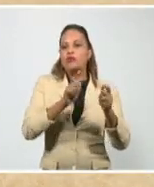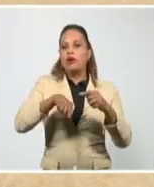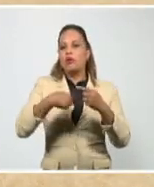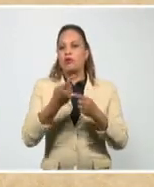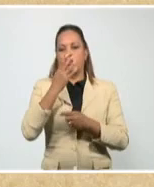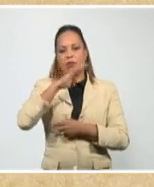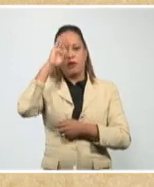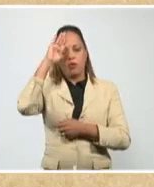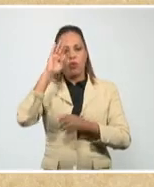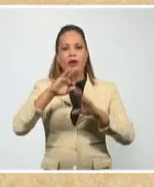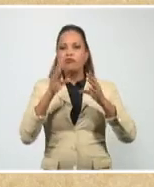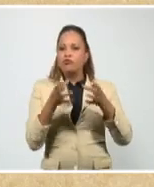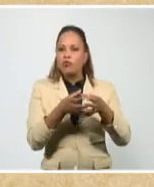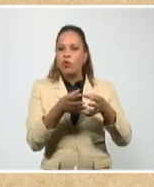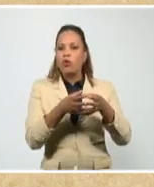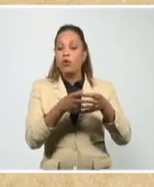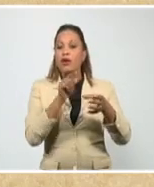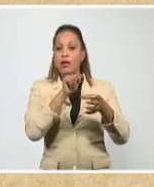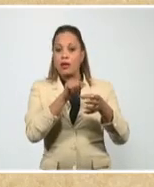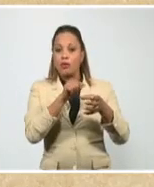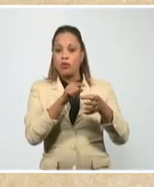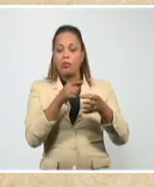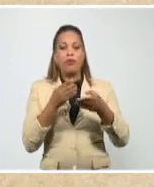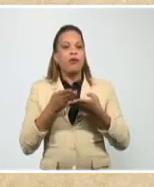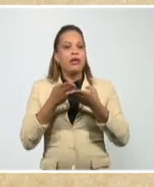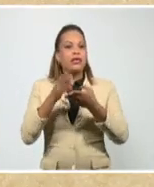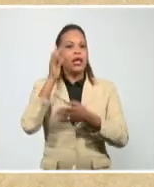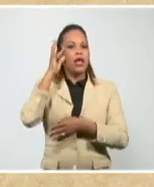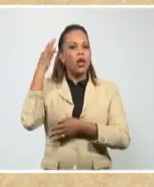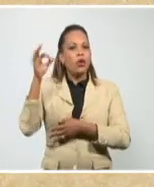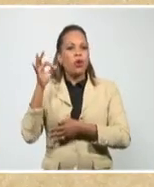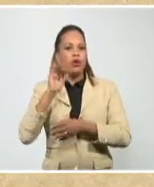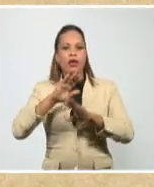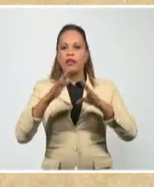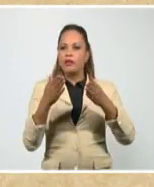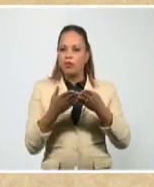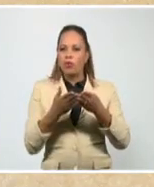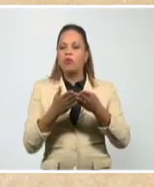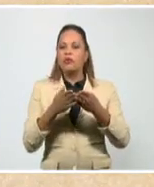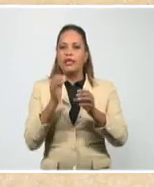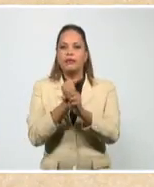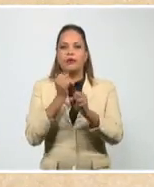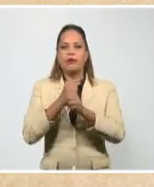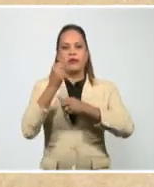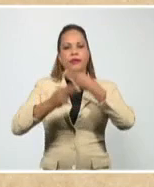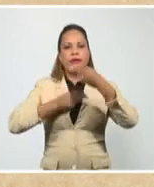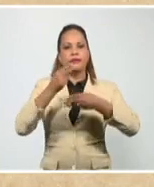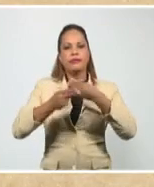víctimas lleguen a comprender y compartir la lógica de sus verdugos.